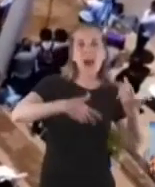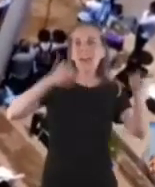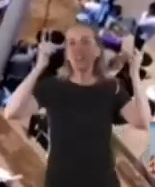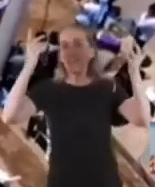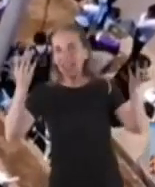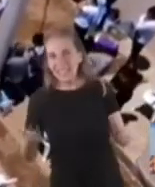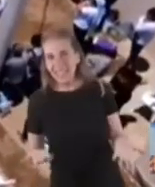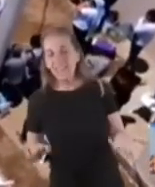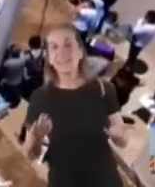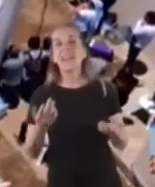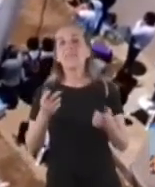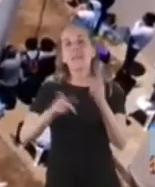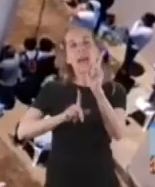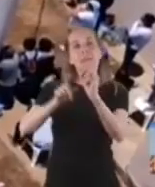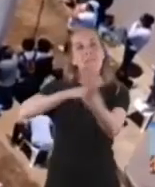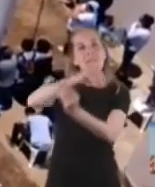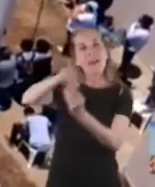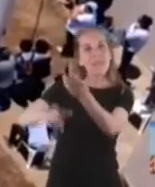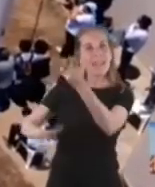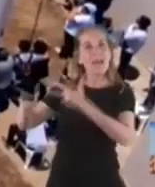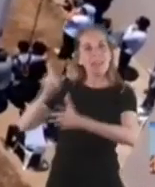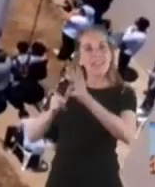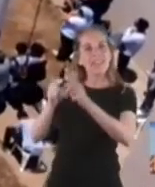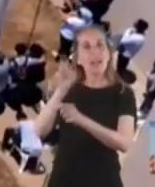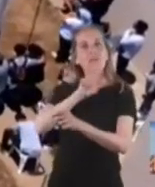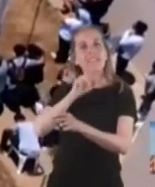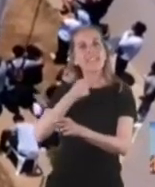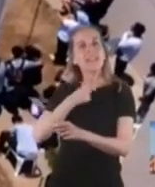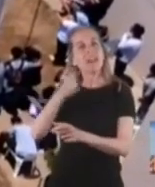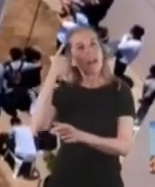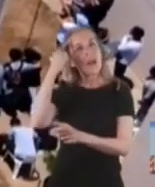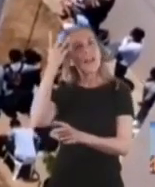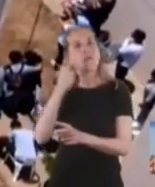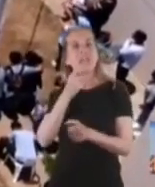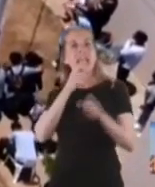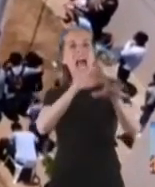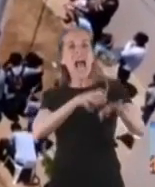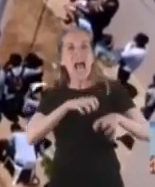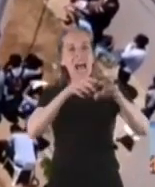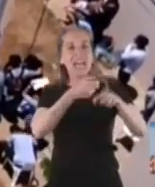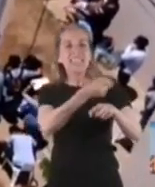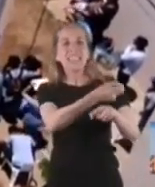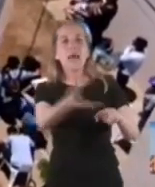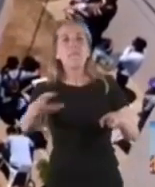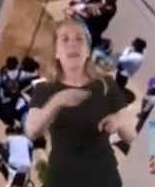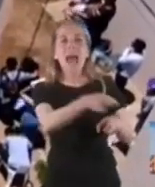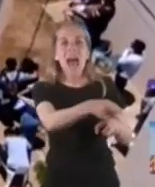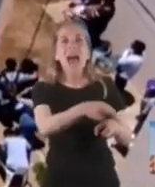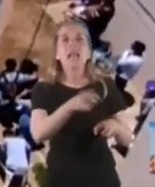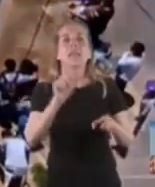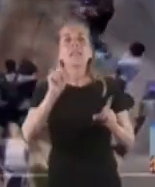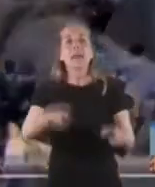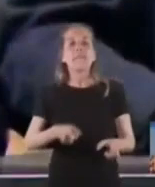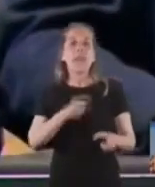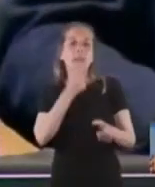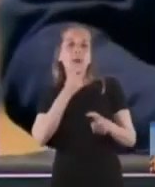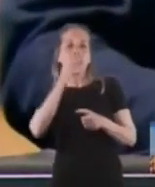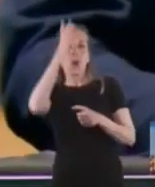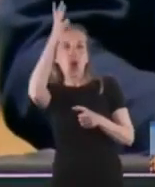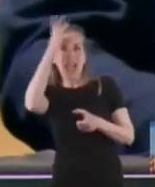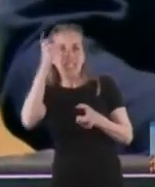que están recibiendo la primera casa que sueña con poner una huerta. Ya Alberto le prometió mandarle gallinas para poder criar, así